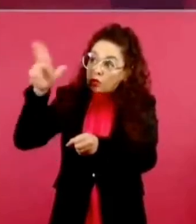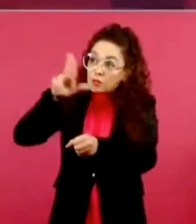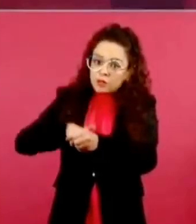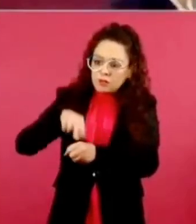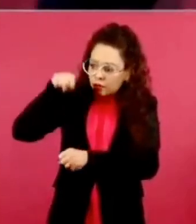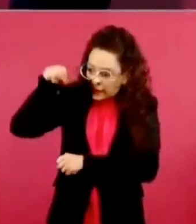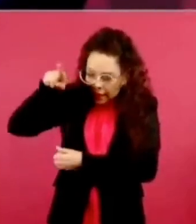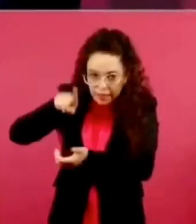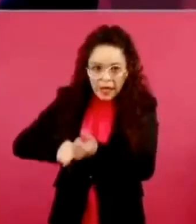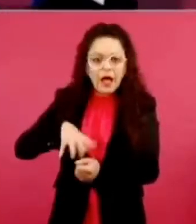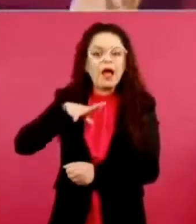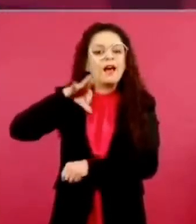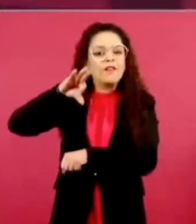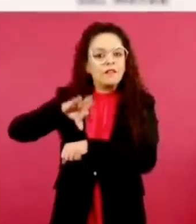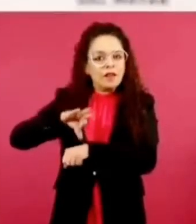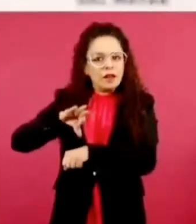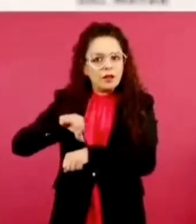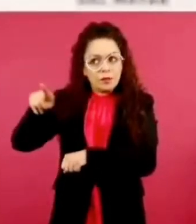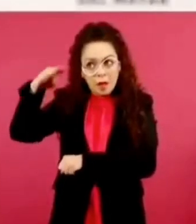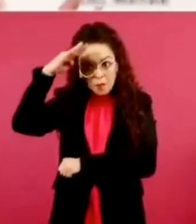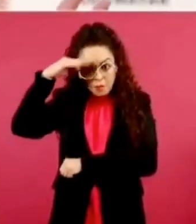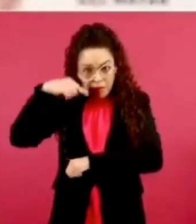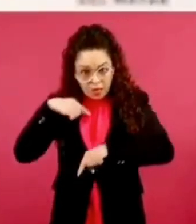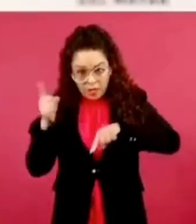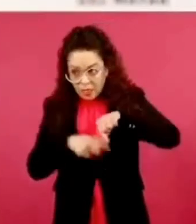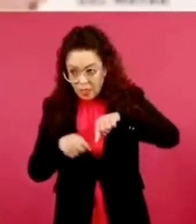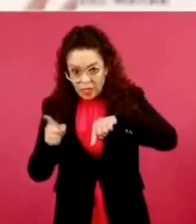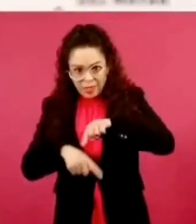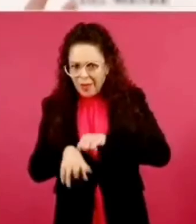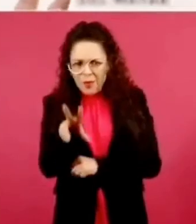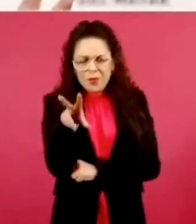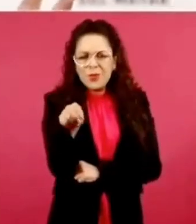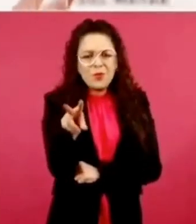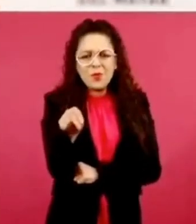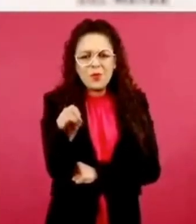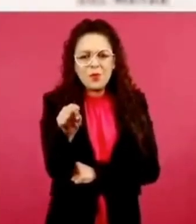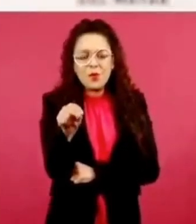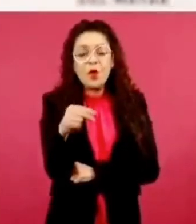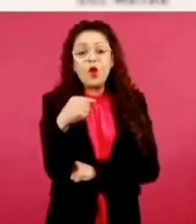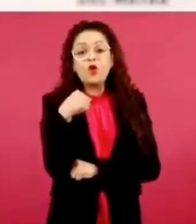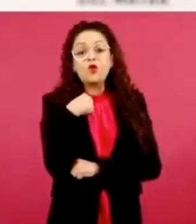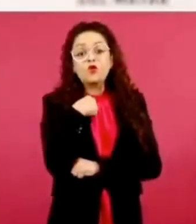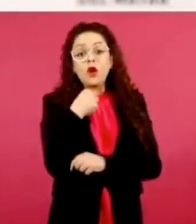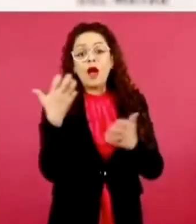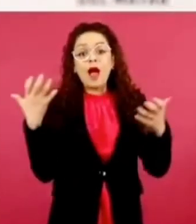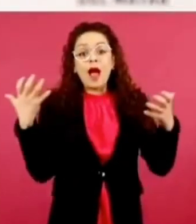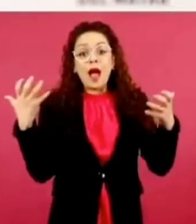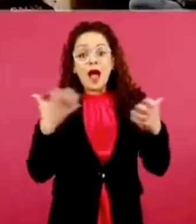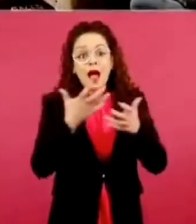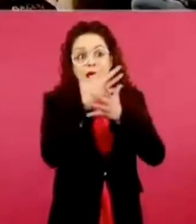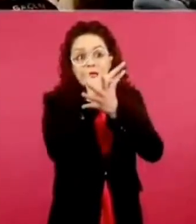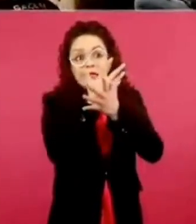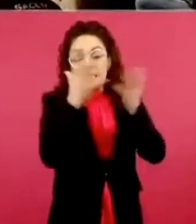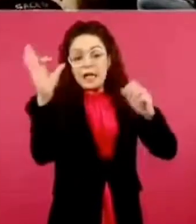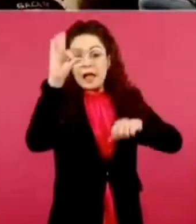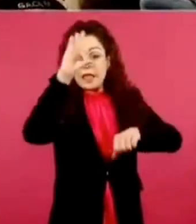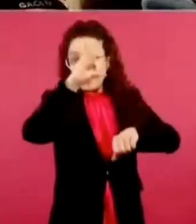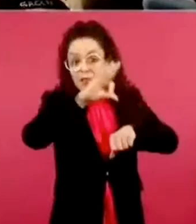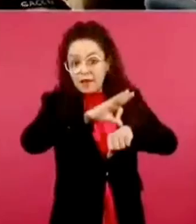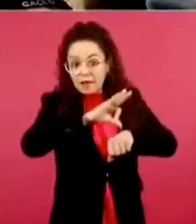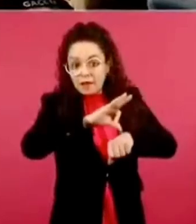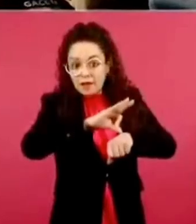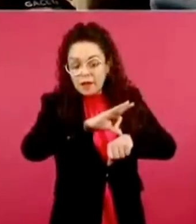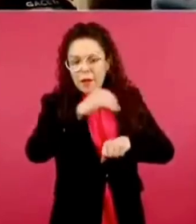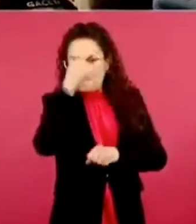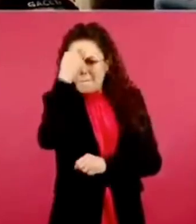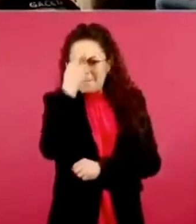La megafarmacia se creó para que si en un hospital, en una